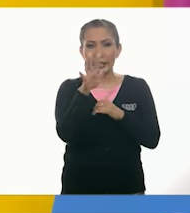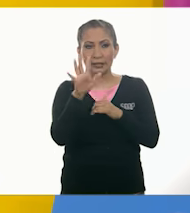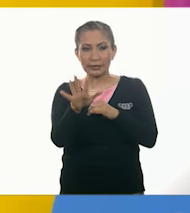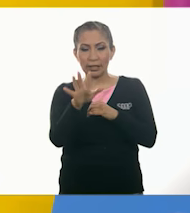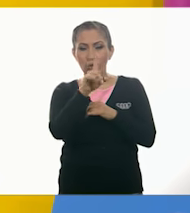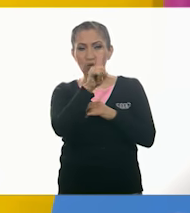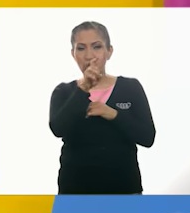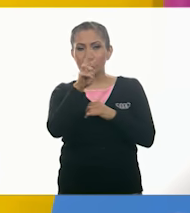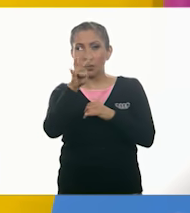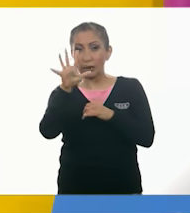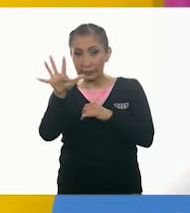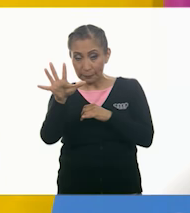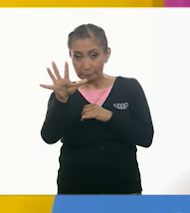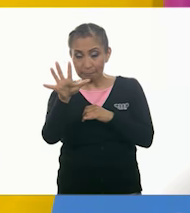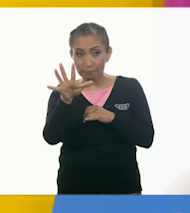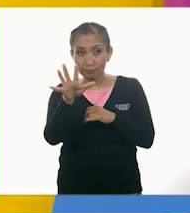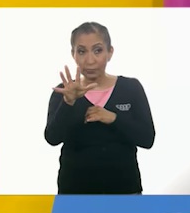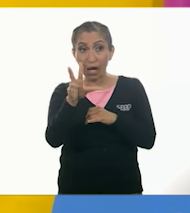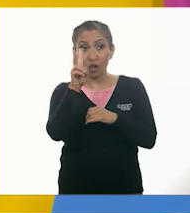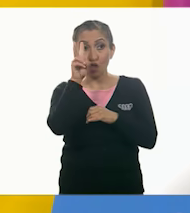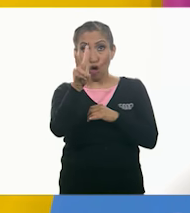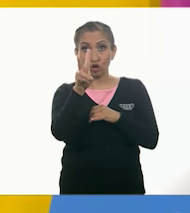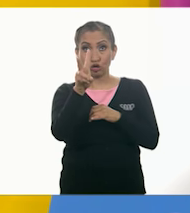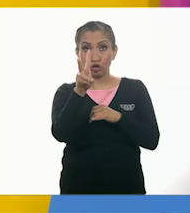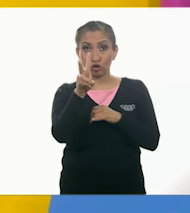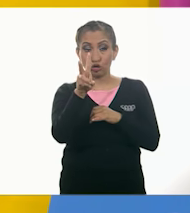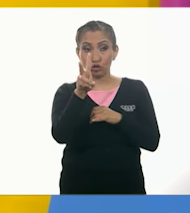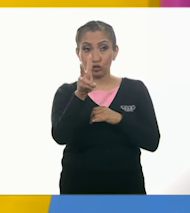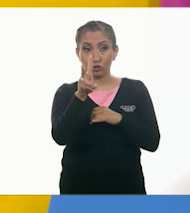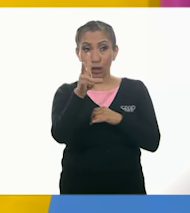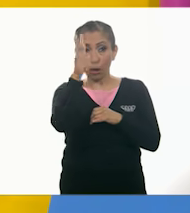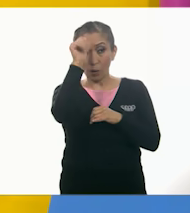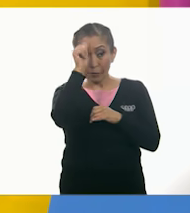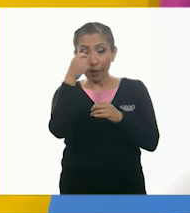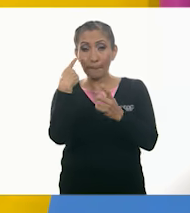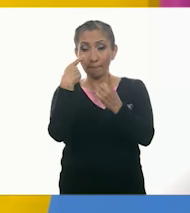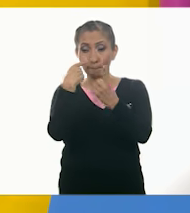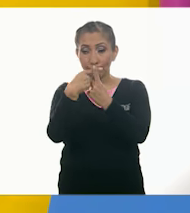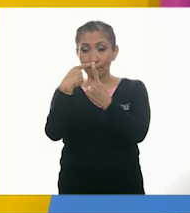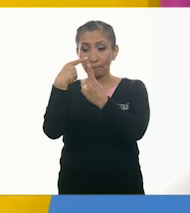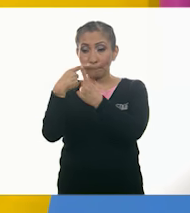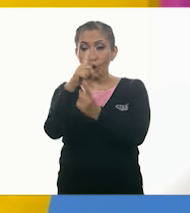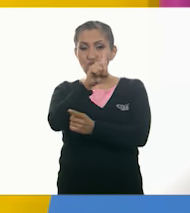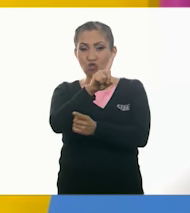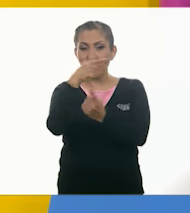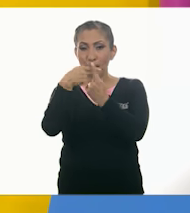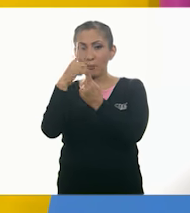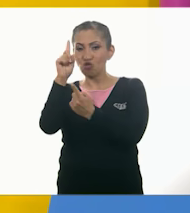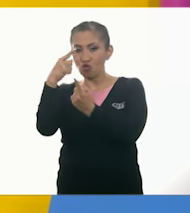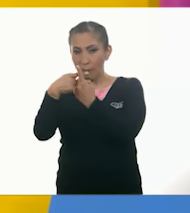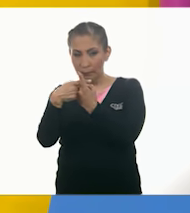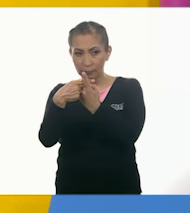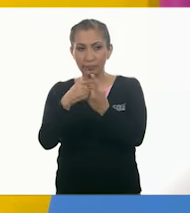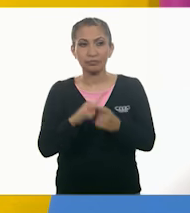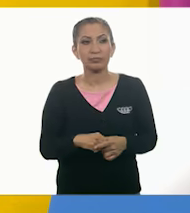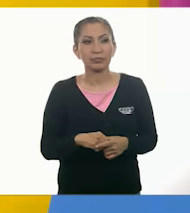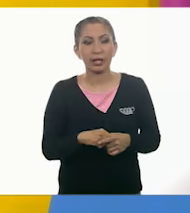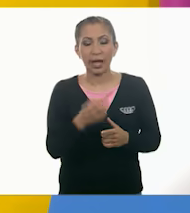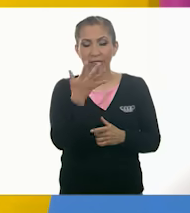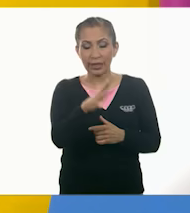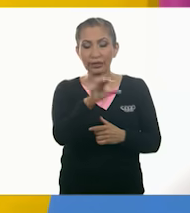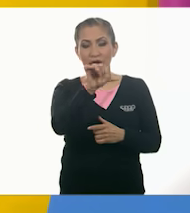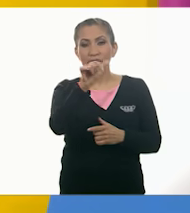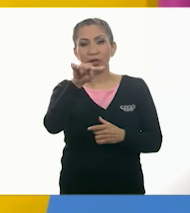1, 2, 3, 4, 5 y dos casillas. ¿Se acuerdan que aumentábamos de una en una en las unidades?